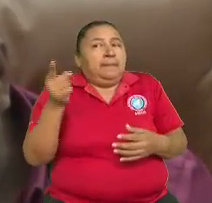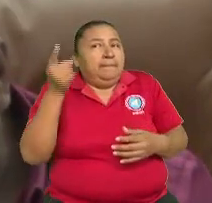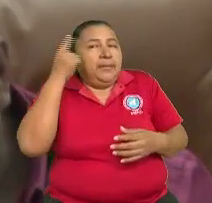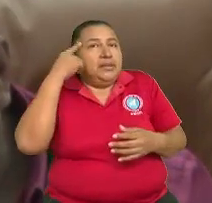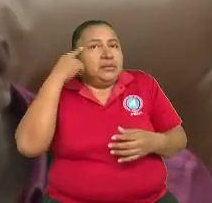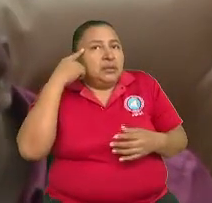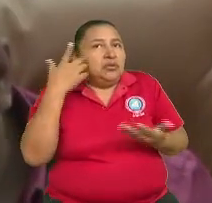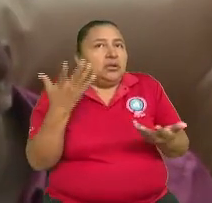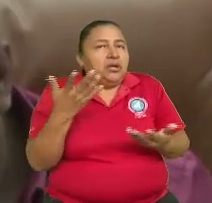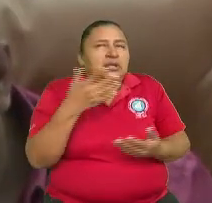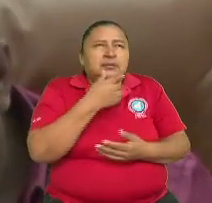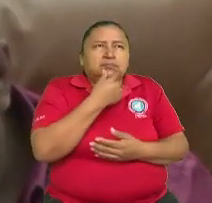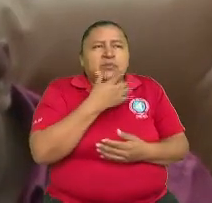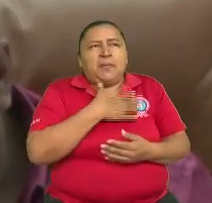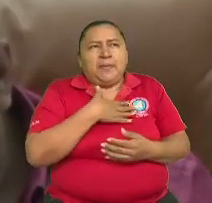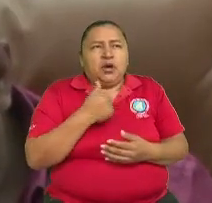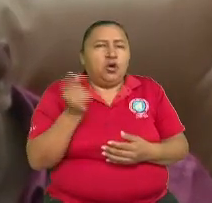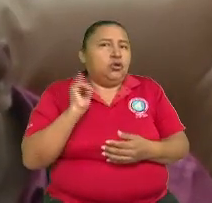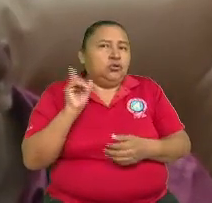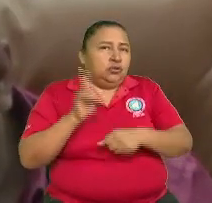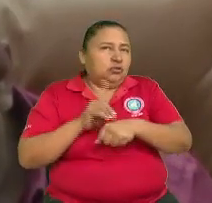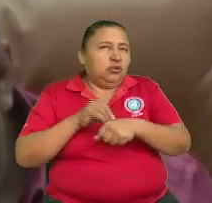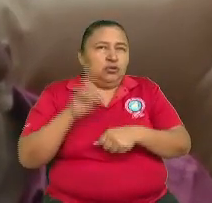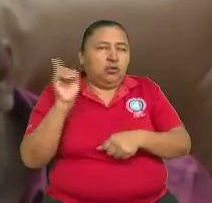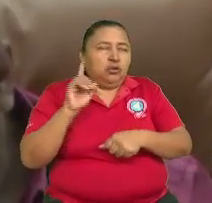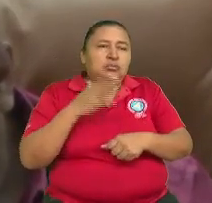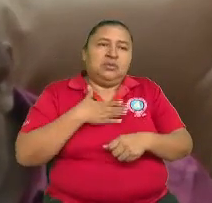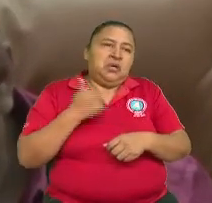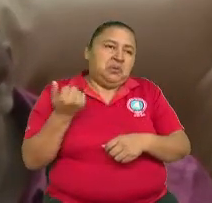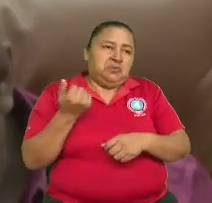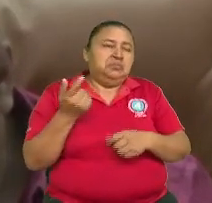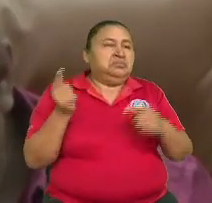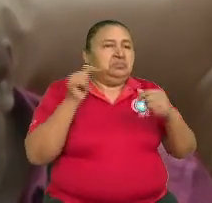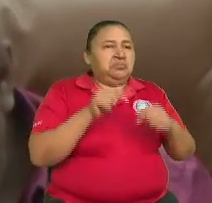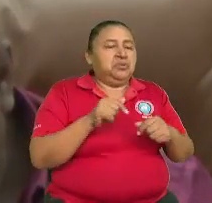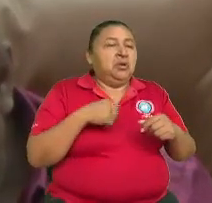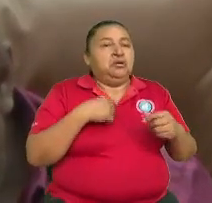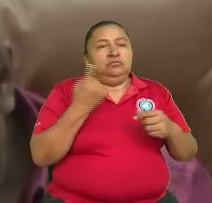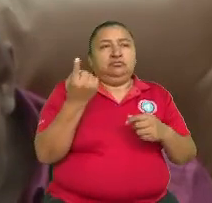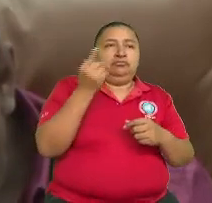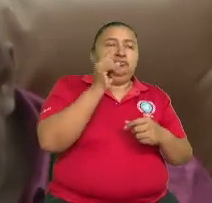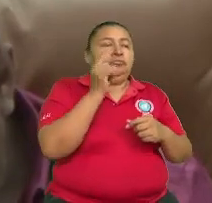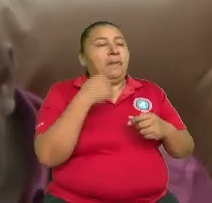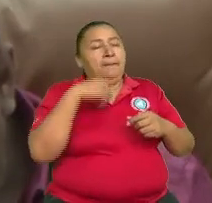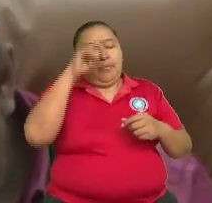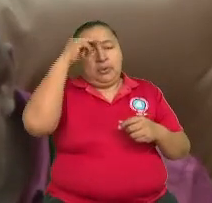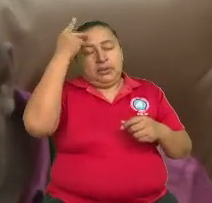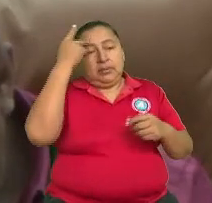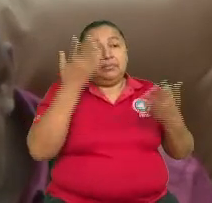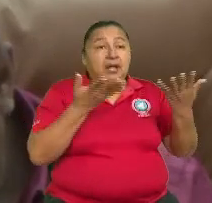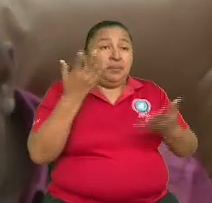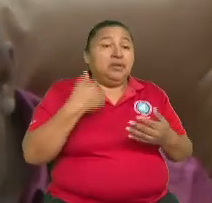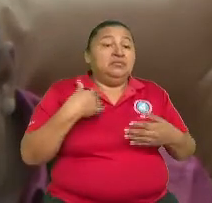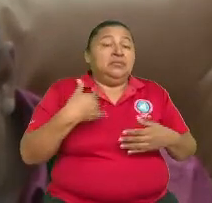en que lo mejor es dejar de ser médico y lo que quiere es figurar políticamente